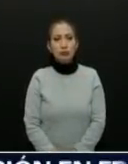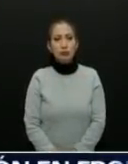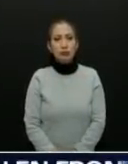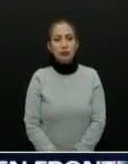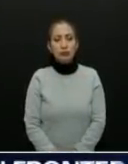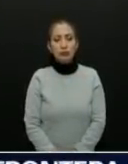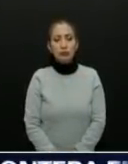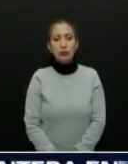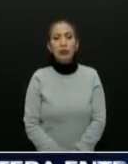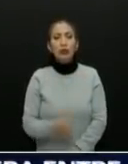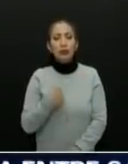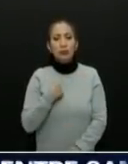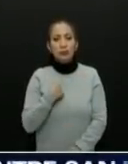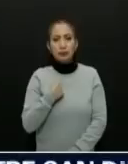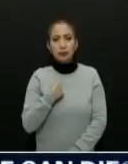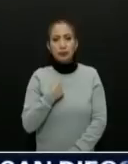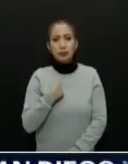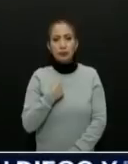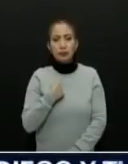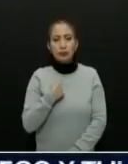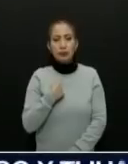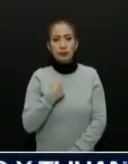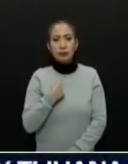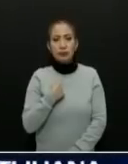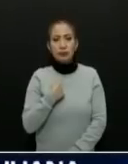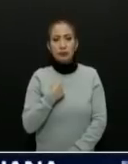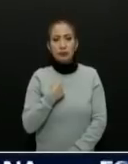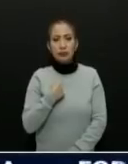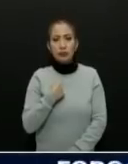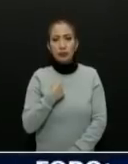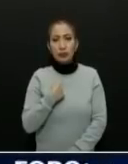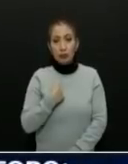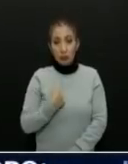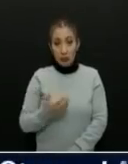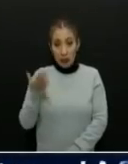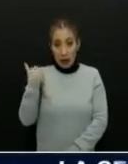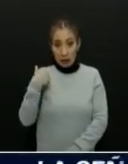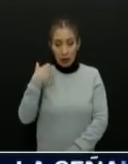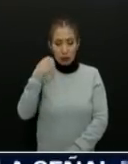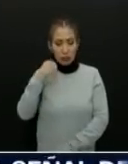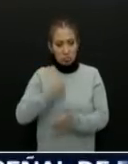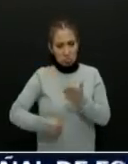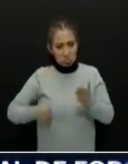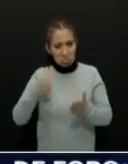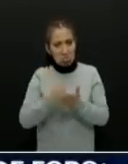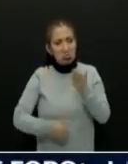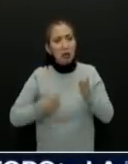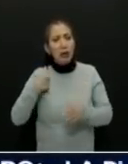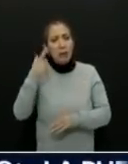Vengo de la lucha por la justicia.